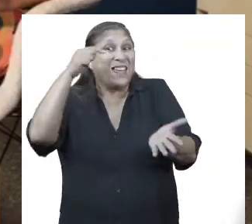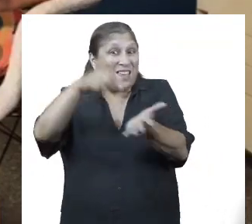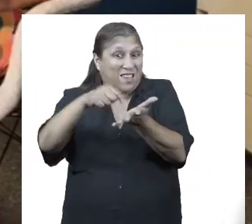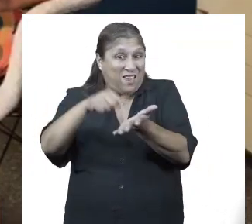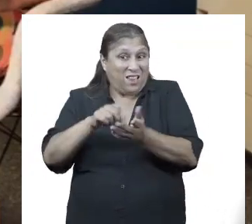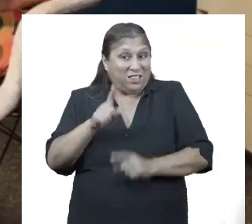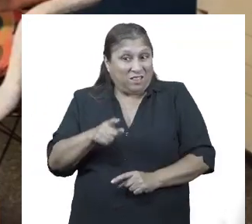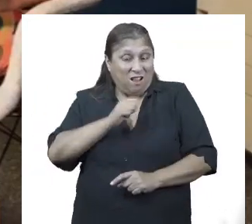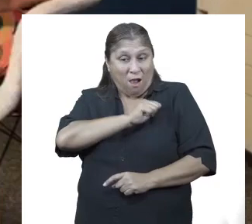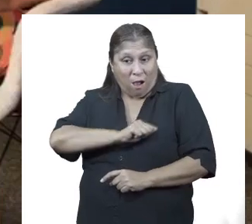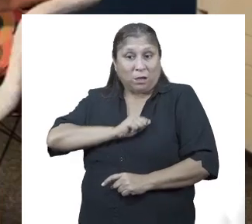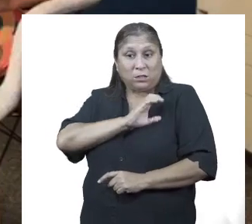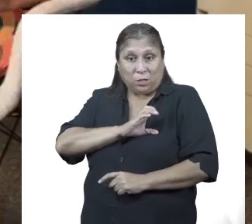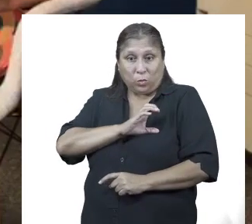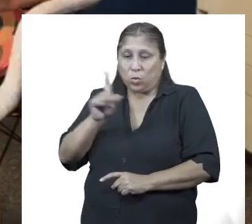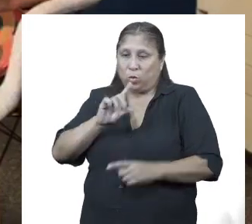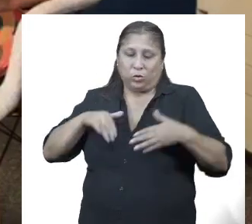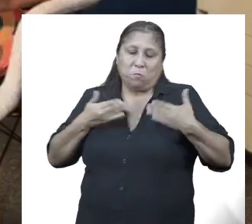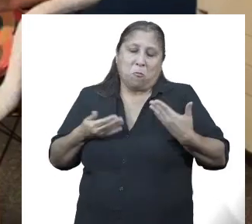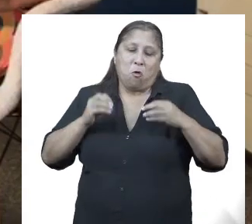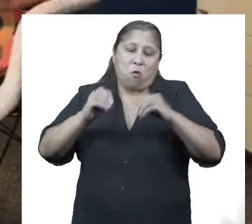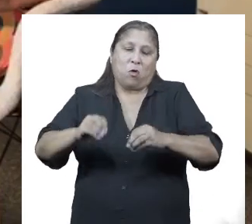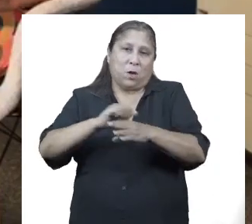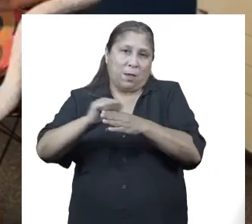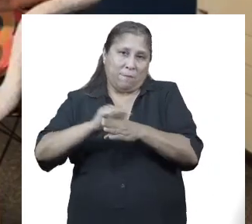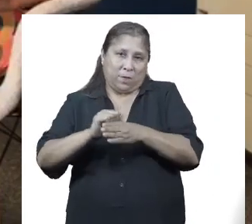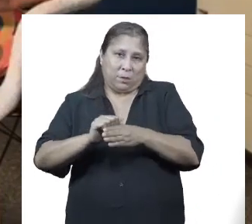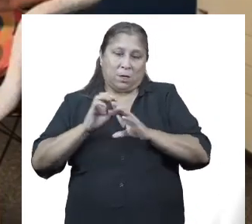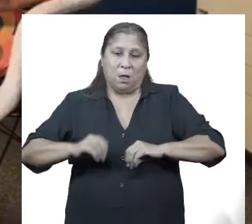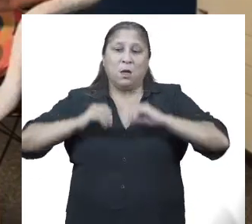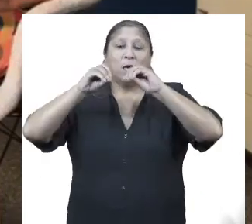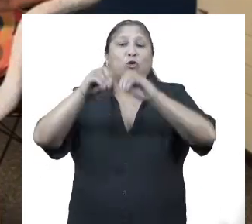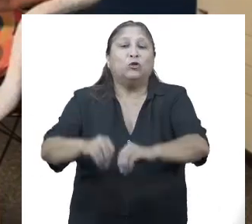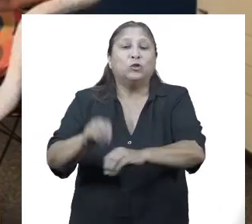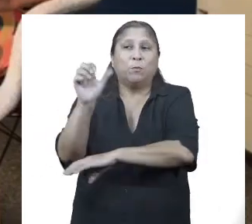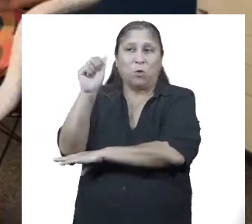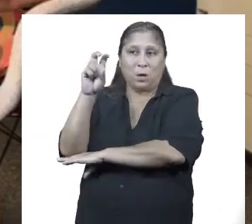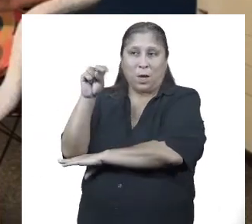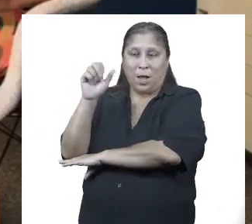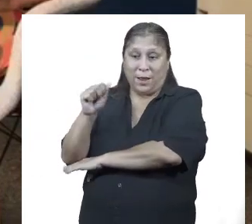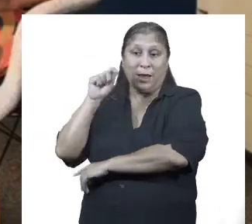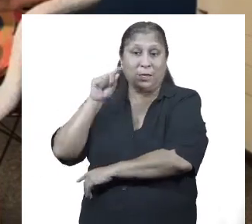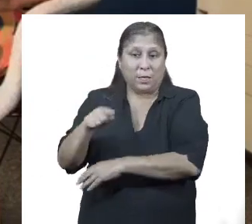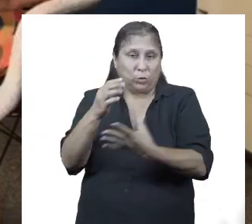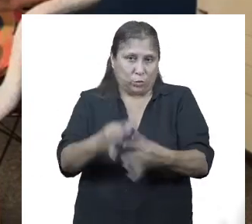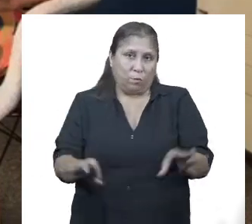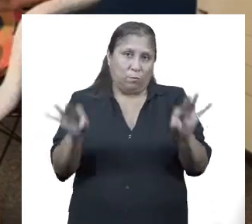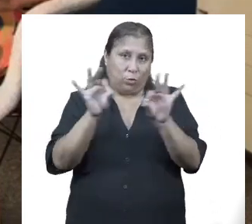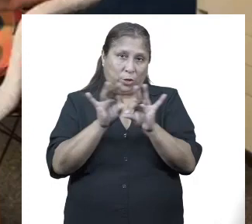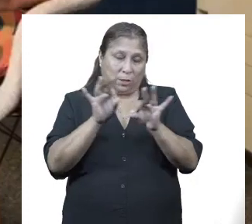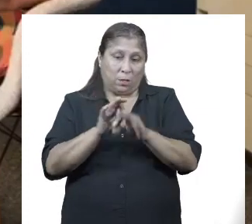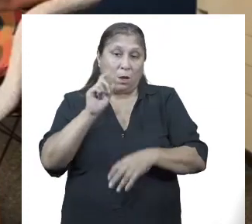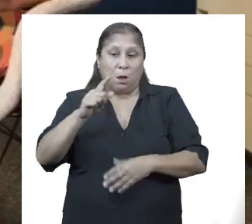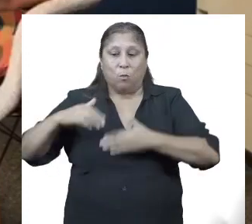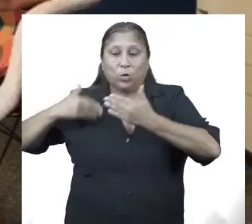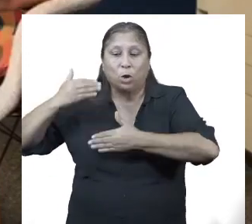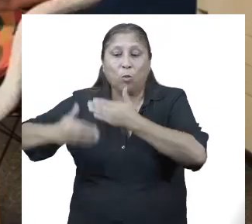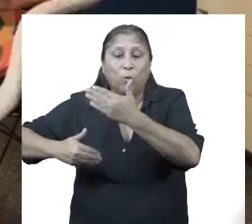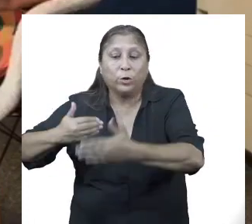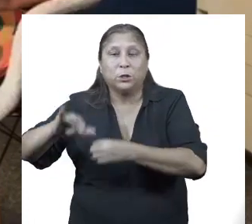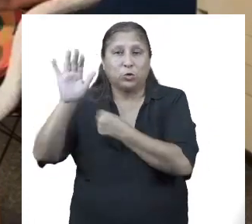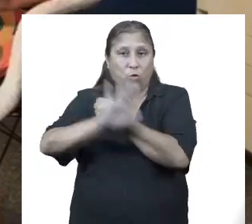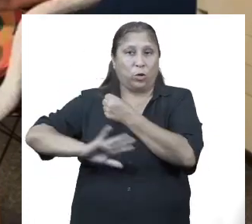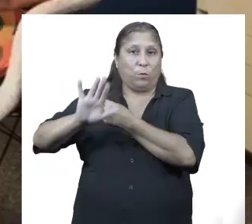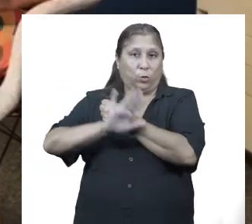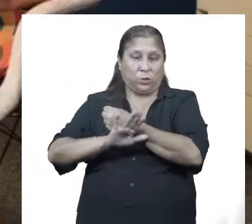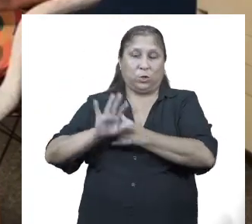esa conducta sea inaplicada, es decir, que no se aplique al caso de Ana, y esto es importante también porque cuando hablamos de un proceso de amparo